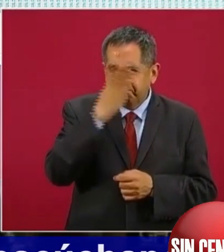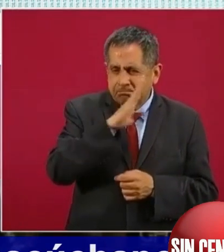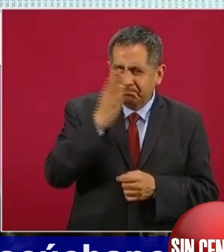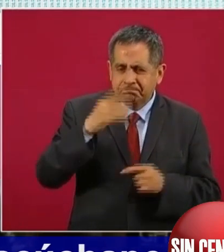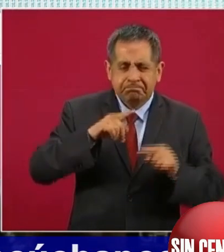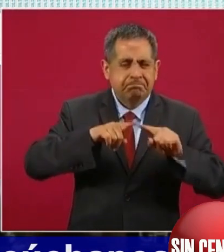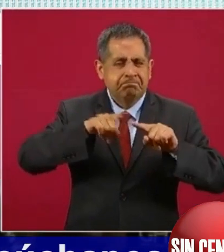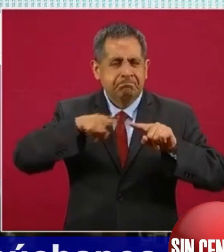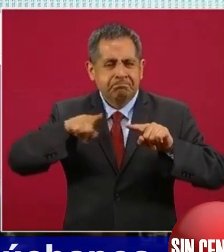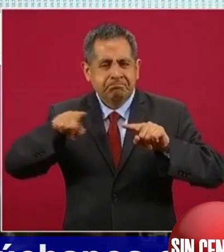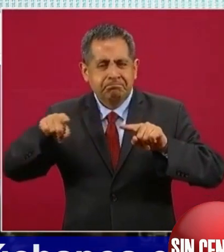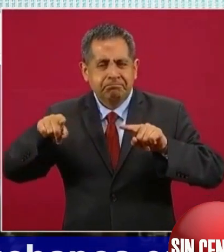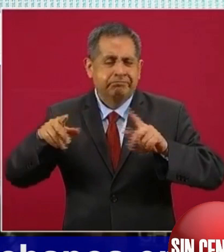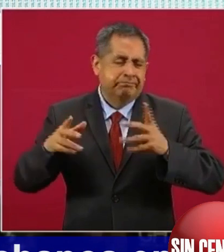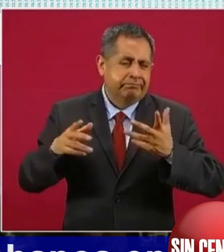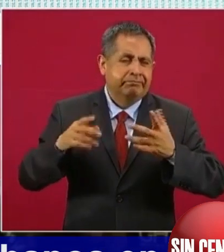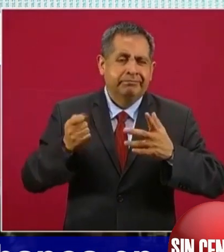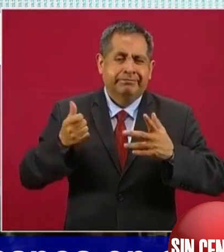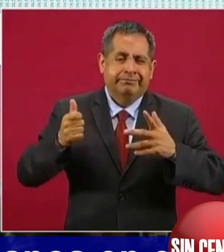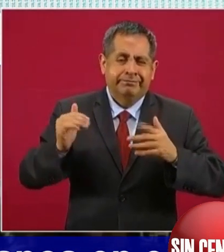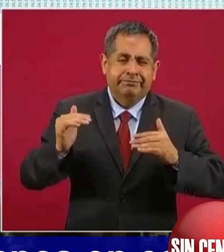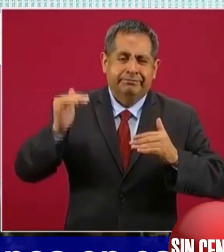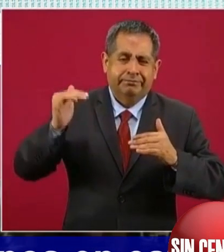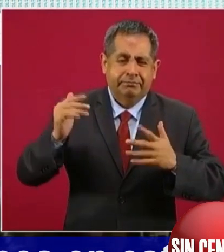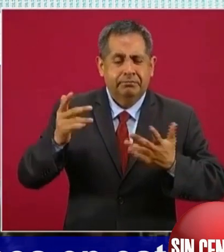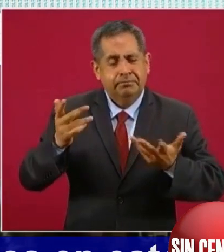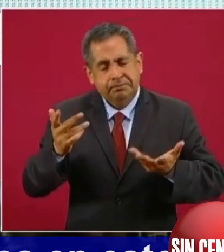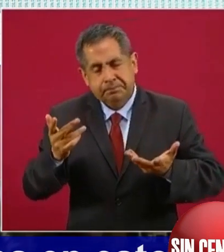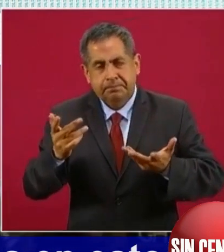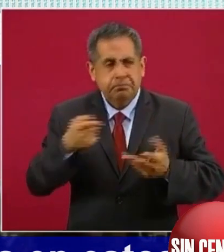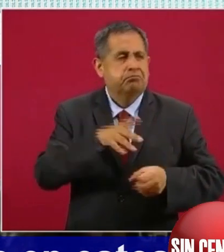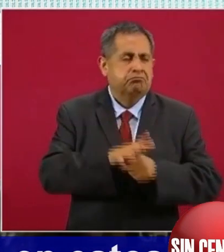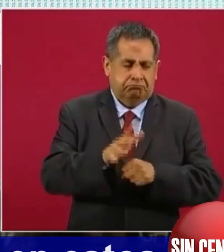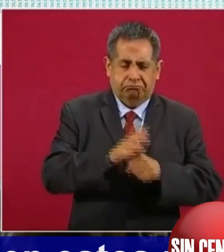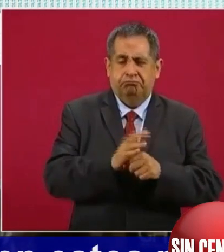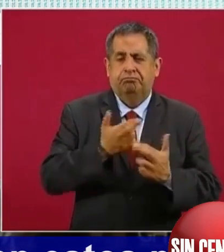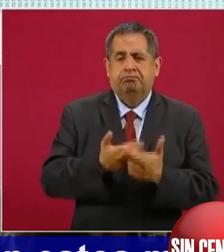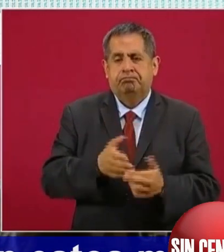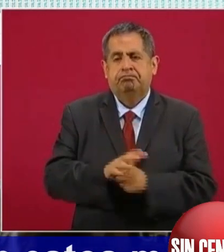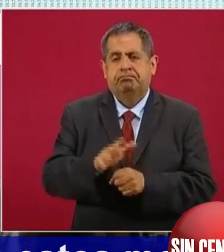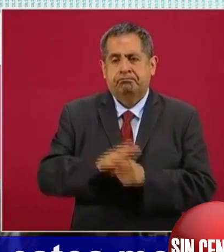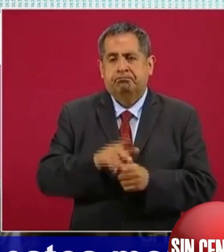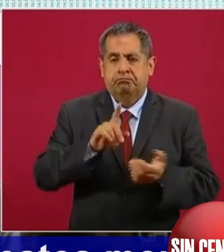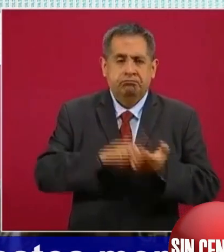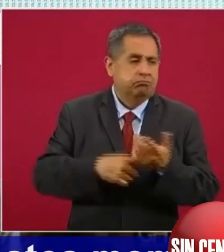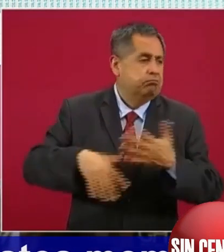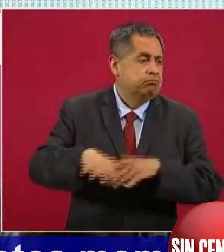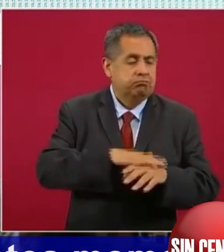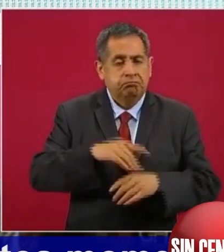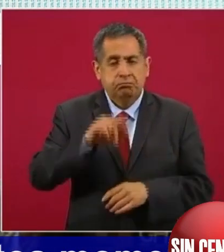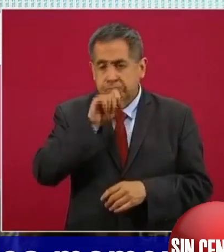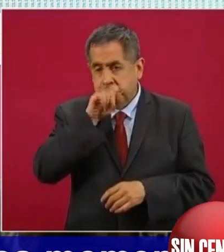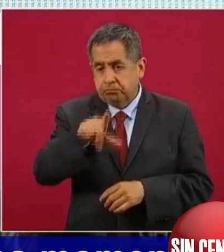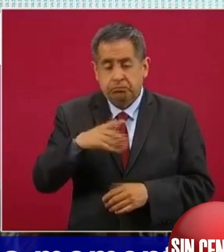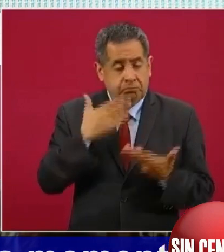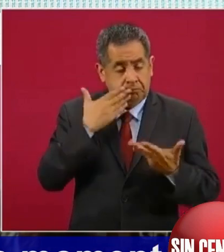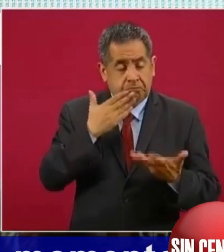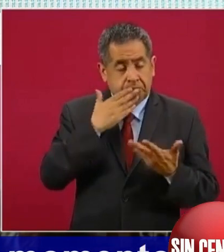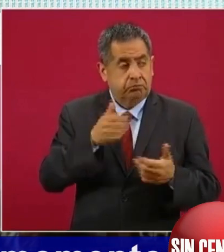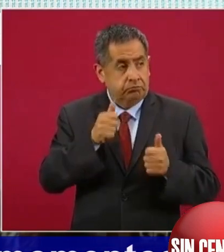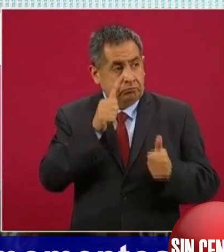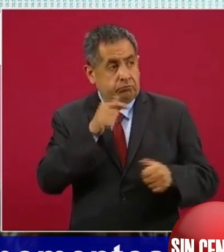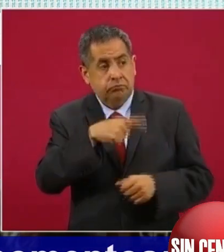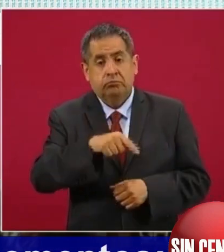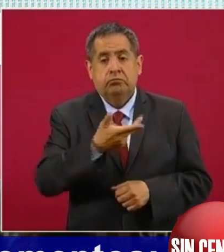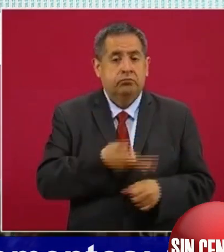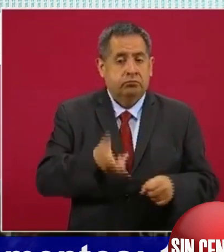un poco de tendencia al incremento, pero tiene buena capacidad hospitalaria. En general, en Jalisco hay una buena disposición tanto de